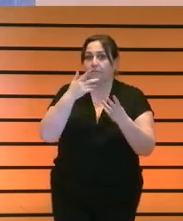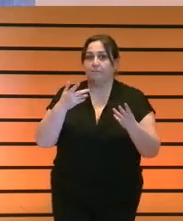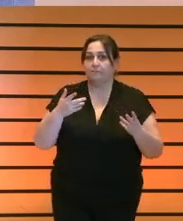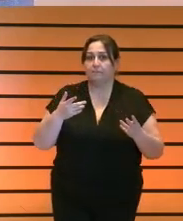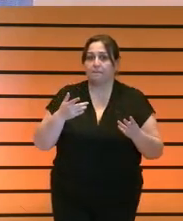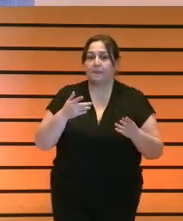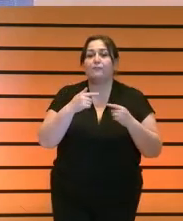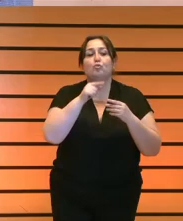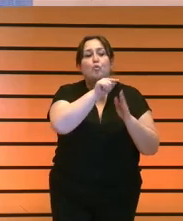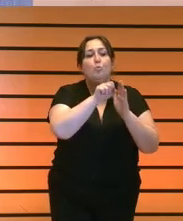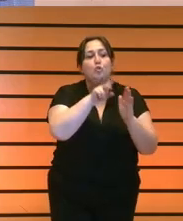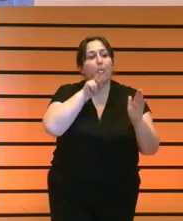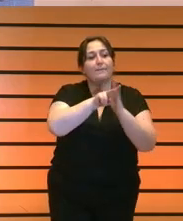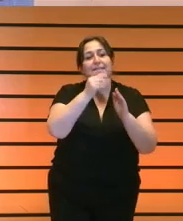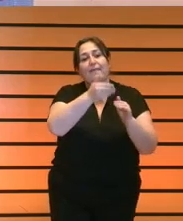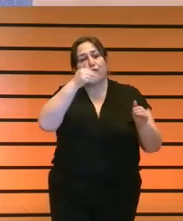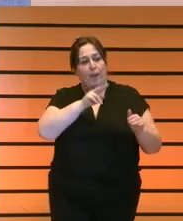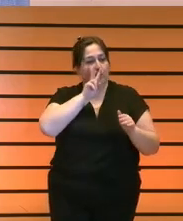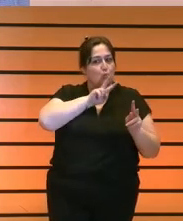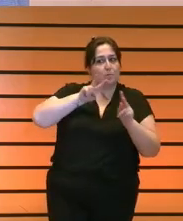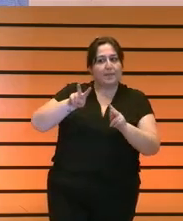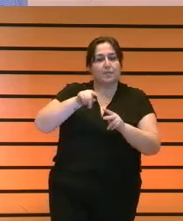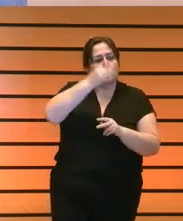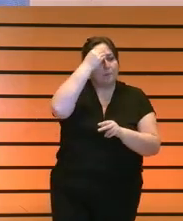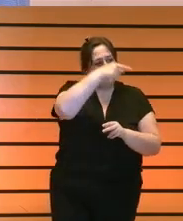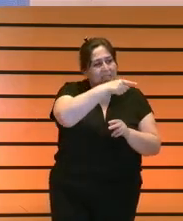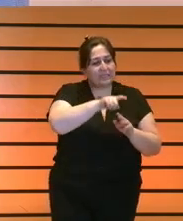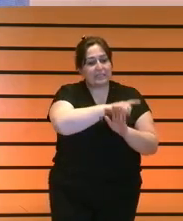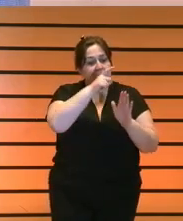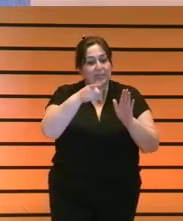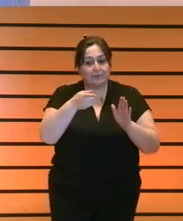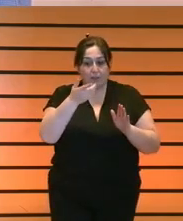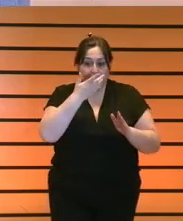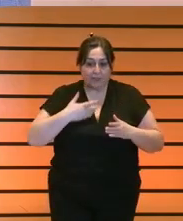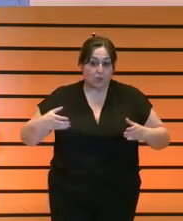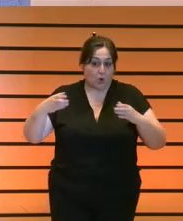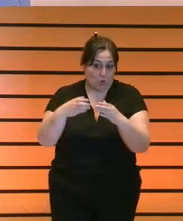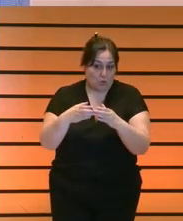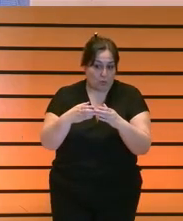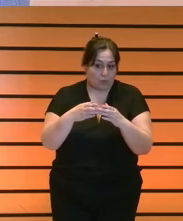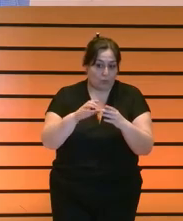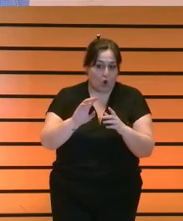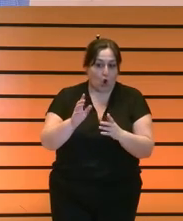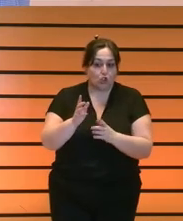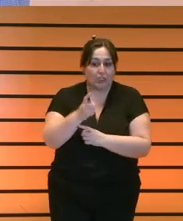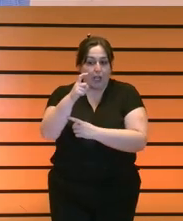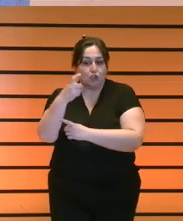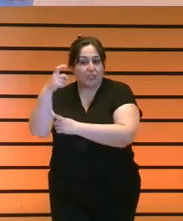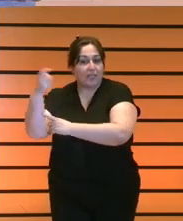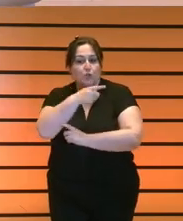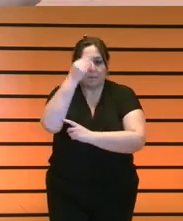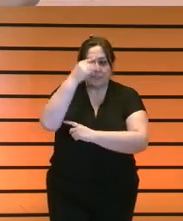Desde fuera, ¿consideras que son suficientemente conocidos estos logros de nuestro movimiento